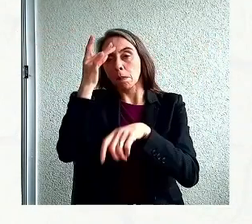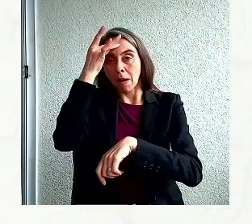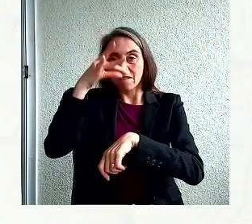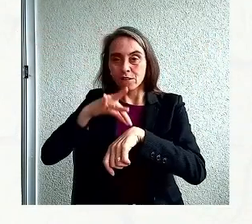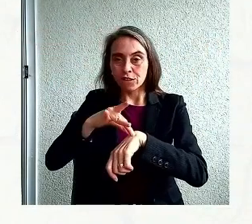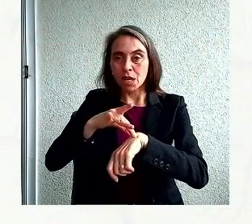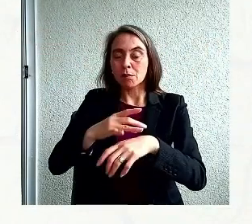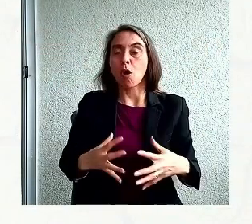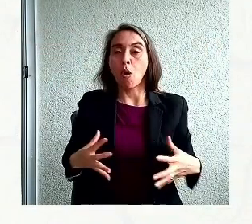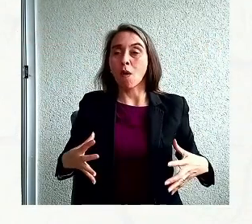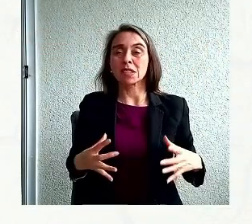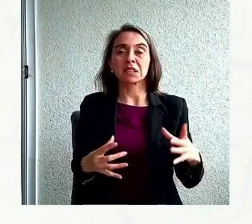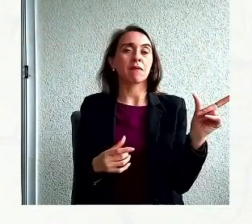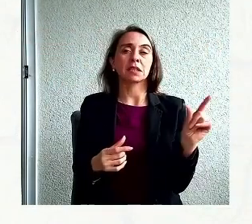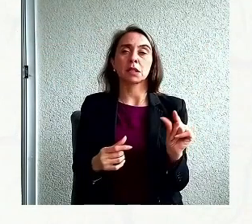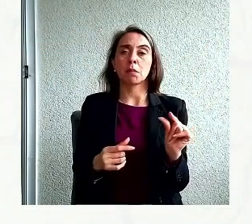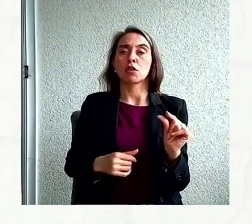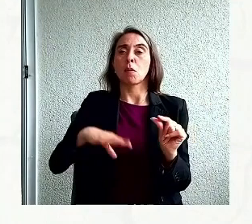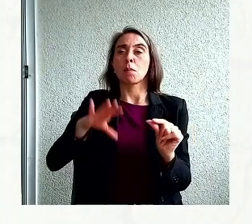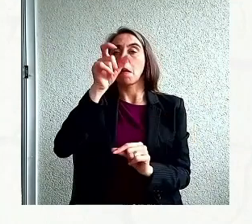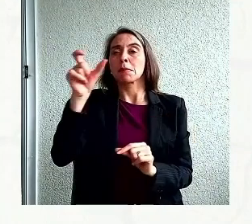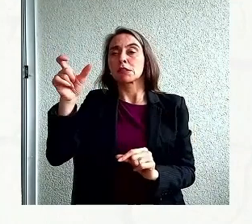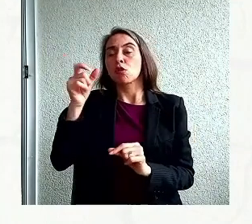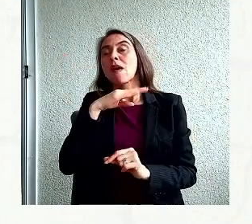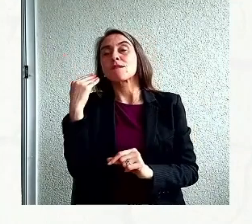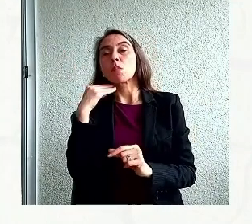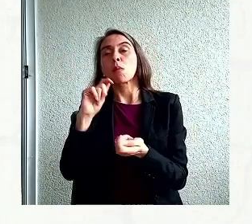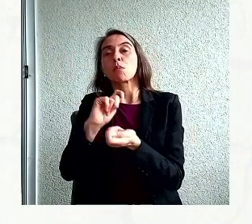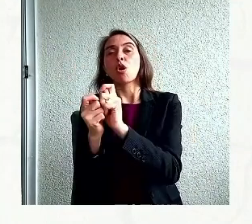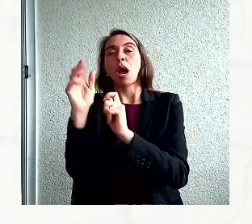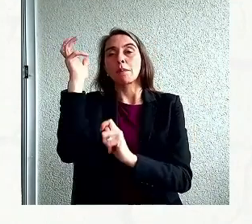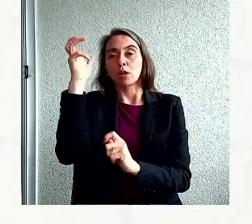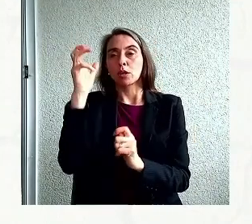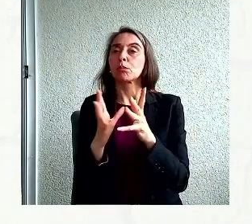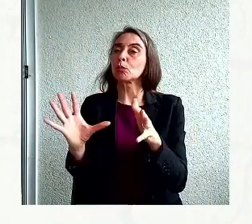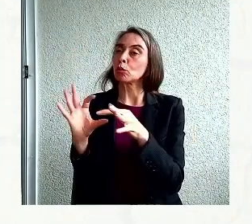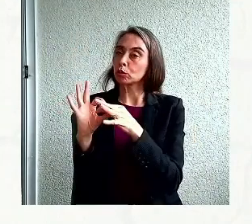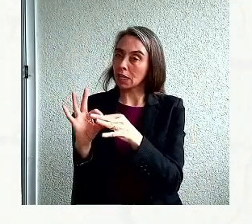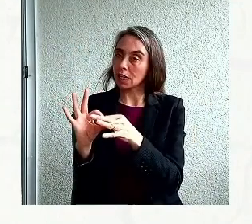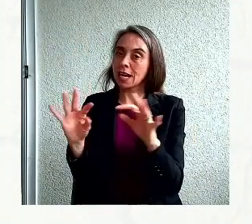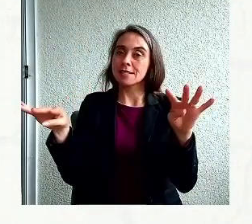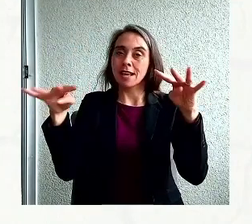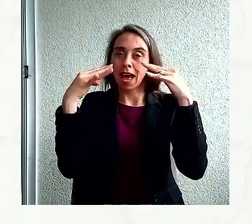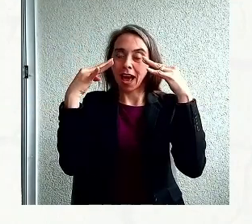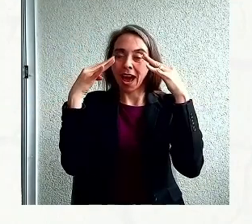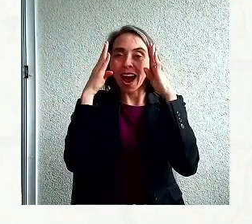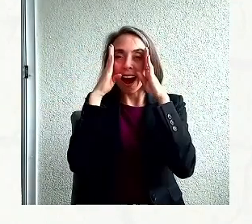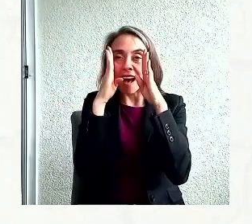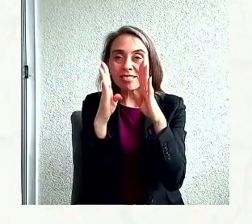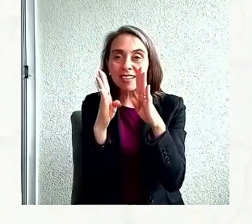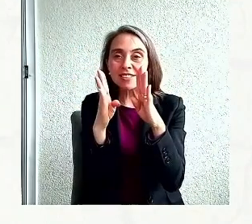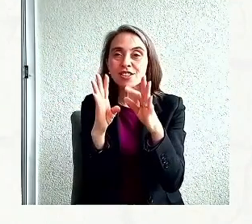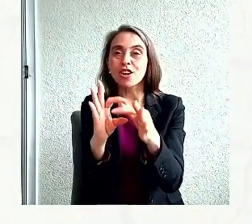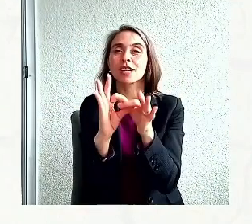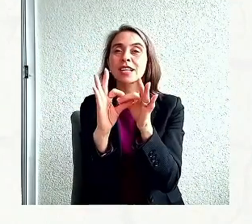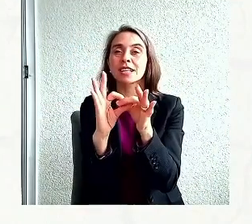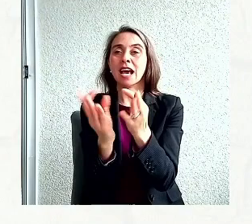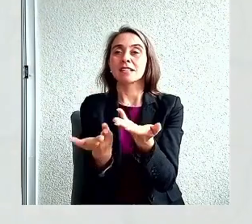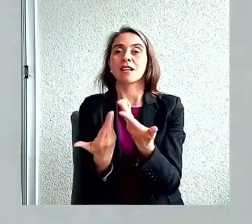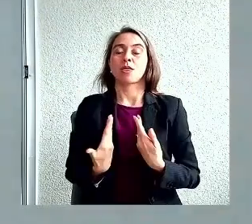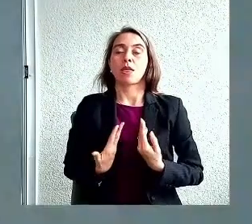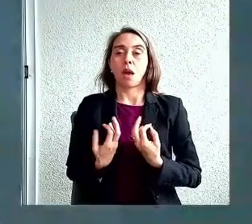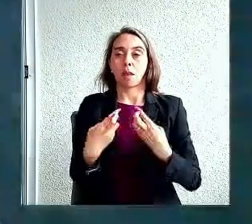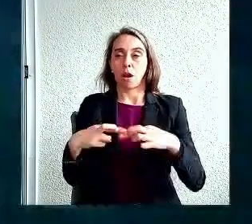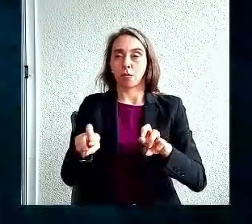su atención. Le agradezco la oportunidad. Muchísimas gracias, Humberto. Muy interesante tu presentación.